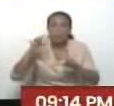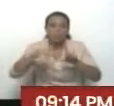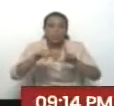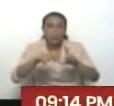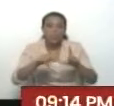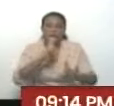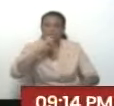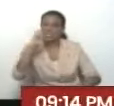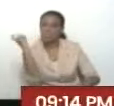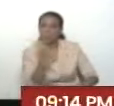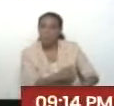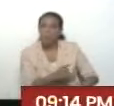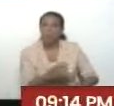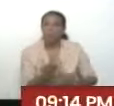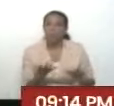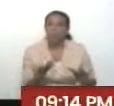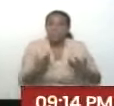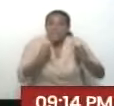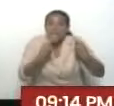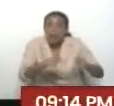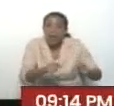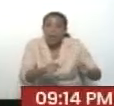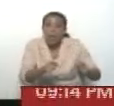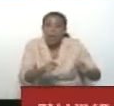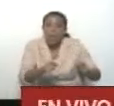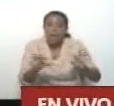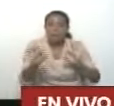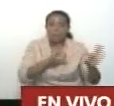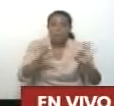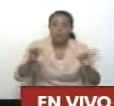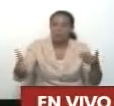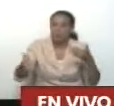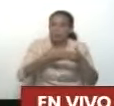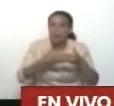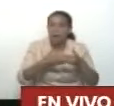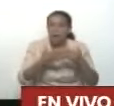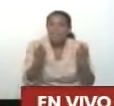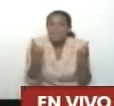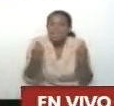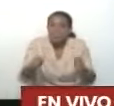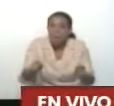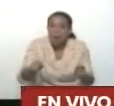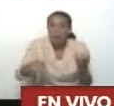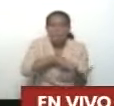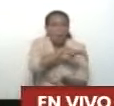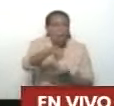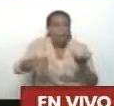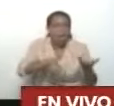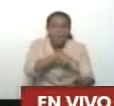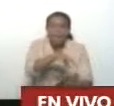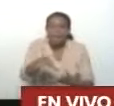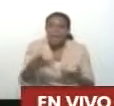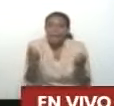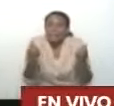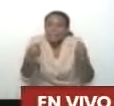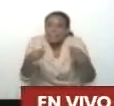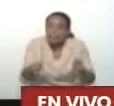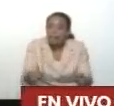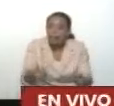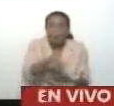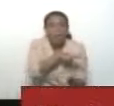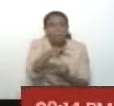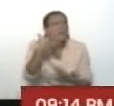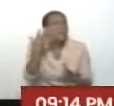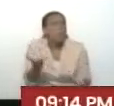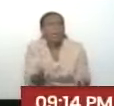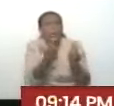de odiar, y trataron de impedir el espectáculo, trataron de sabotearlo. ¿Qué